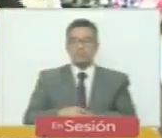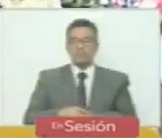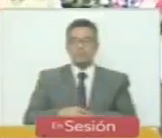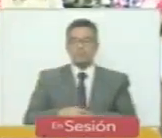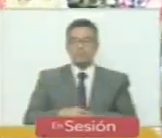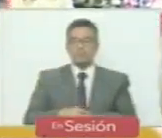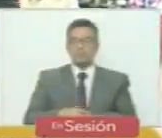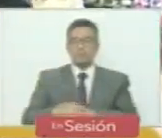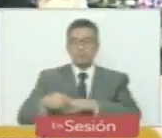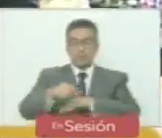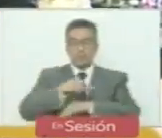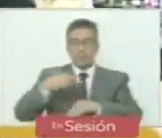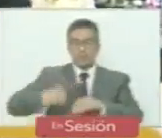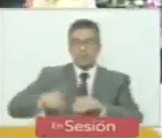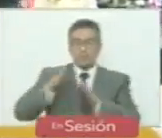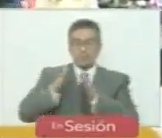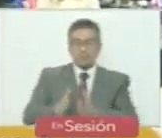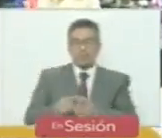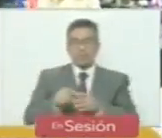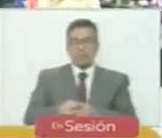el canciller argentino,